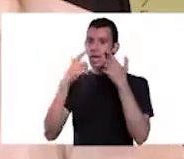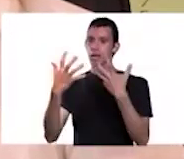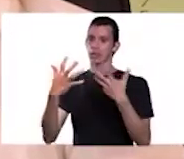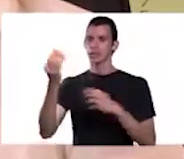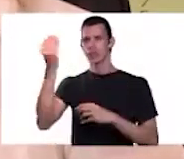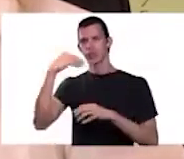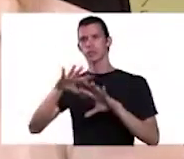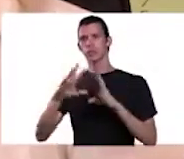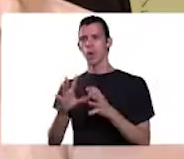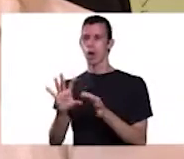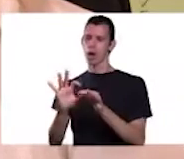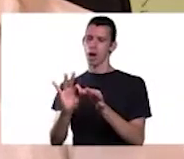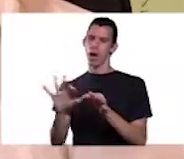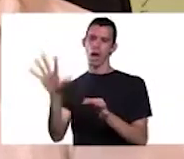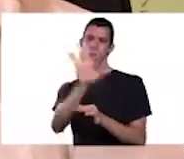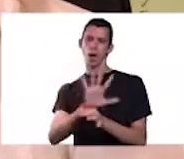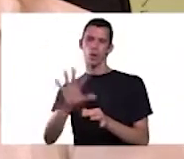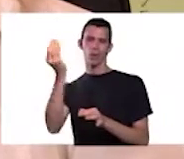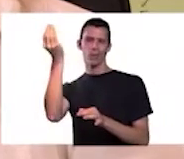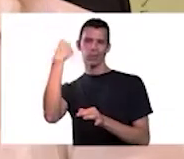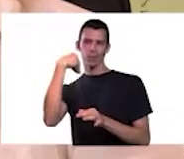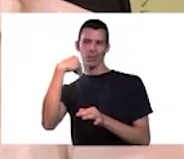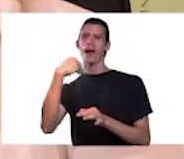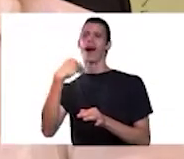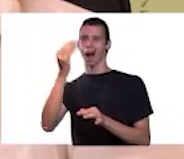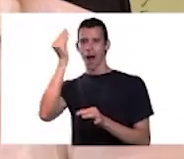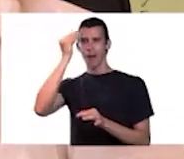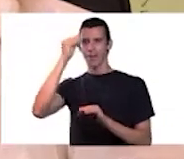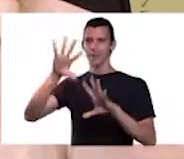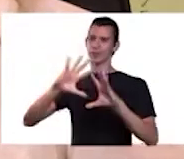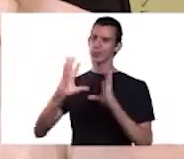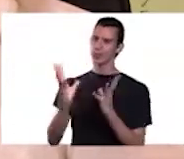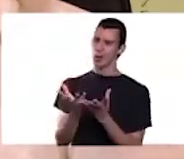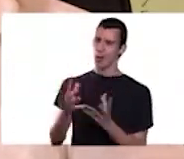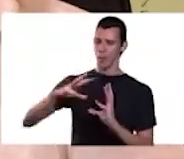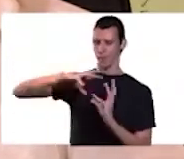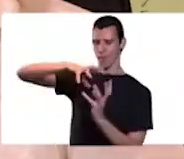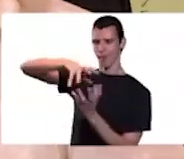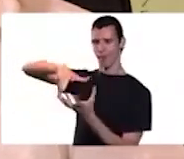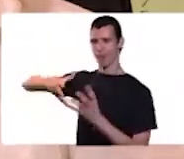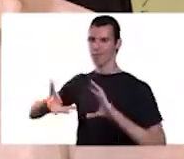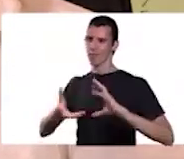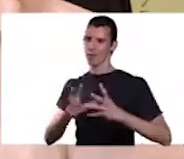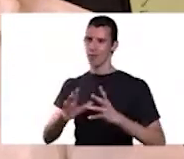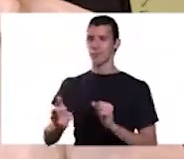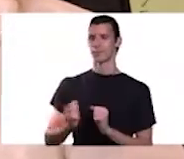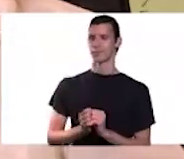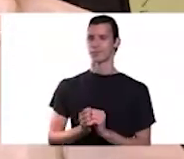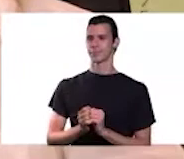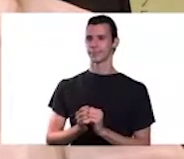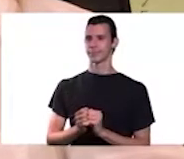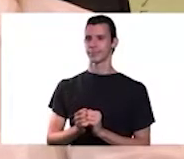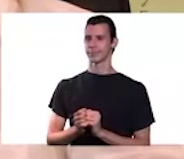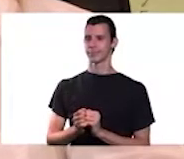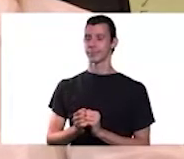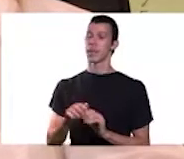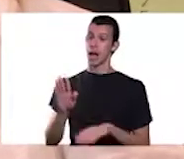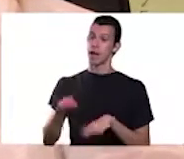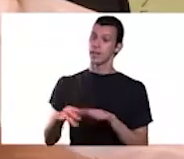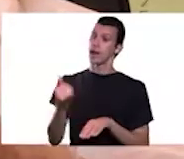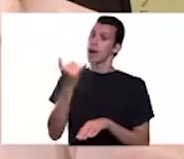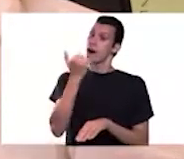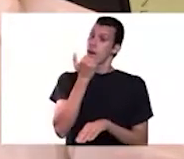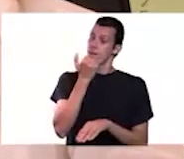nos ocasionan. Y ahí están las metodologías que tienen que usarse en la geografía para el estudio del planeta, para el